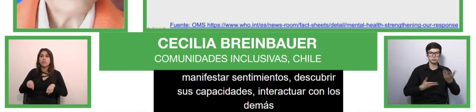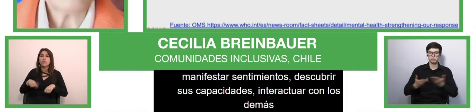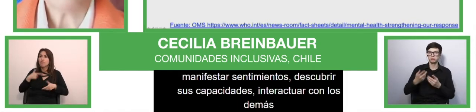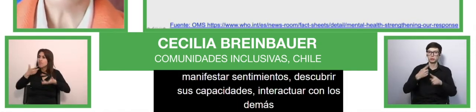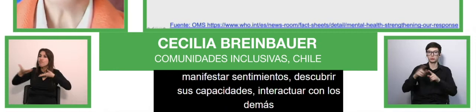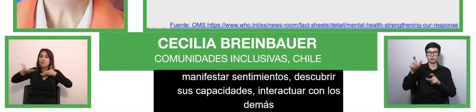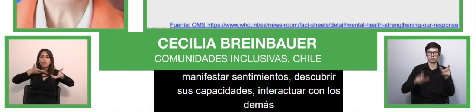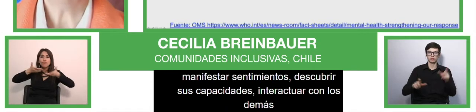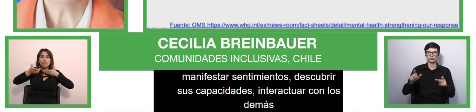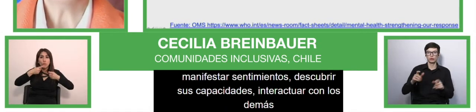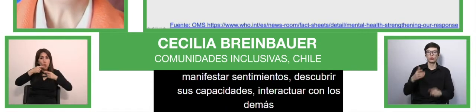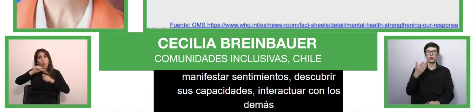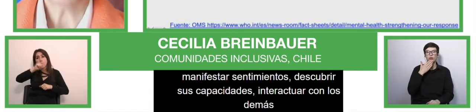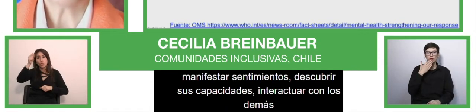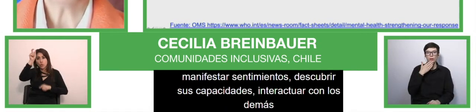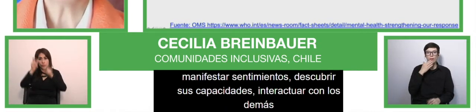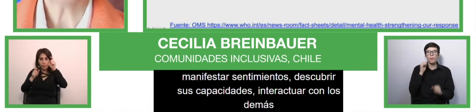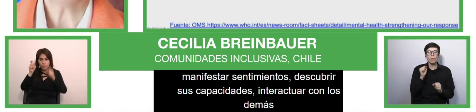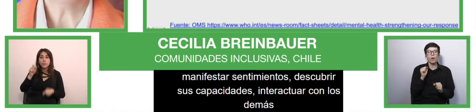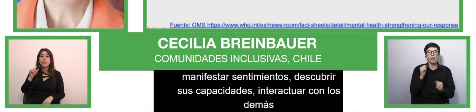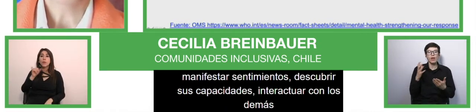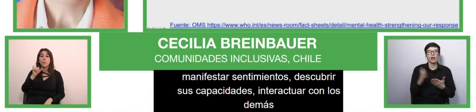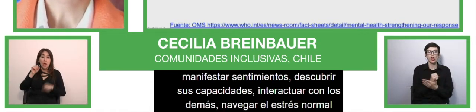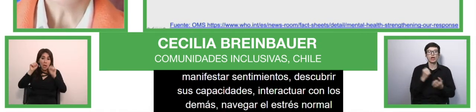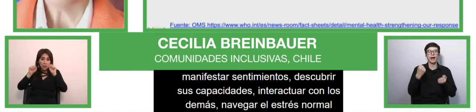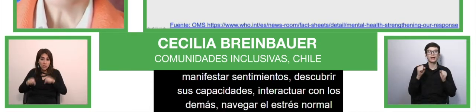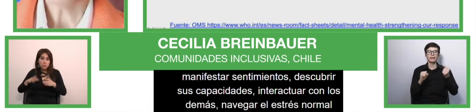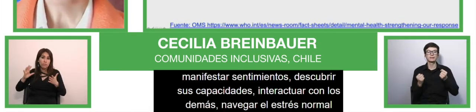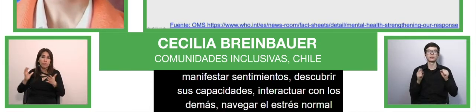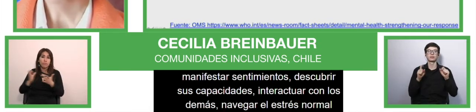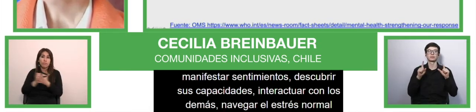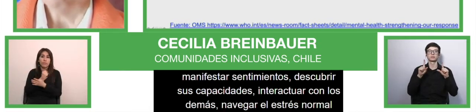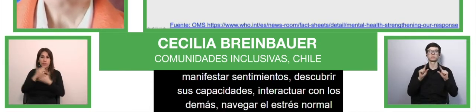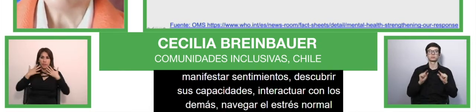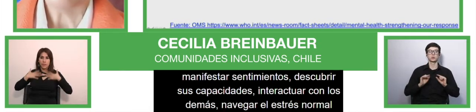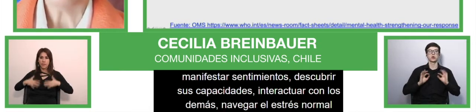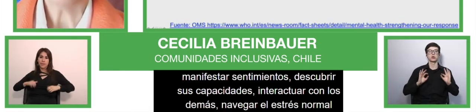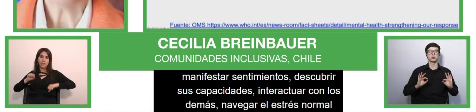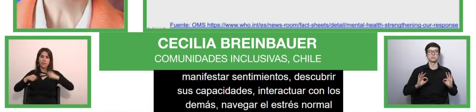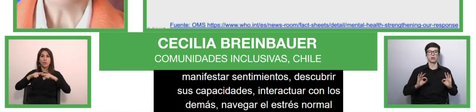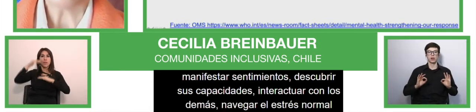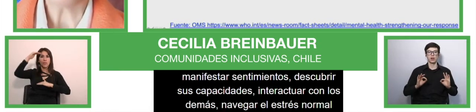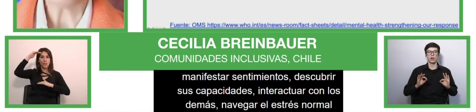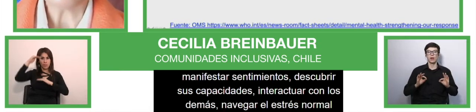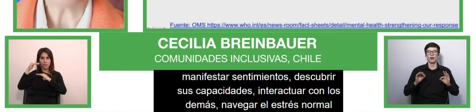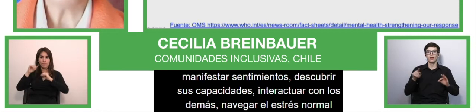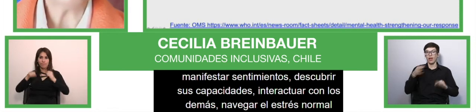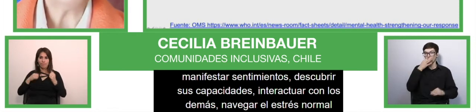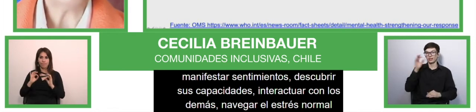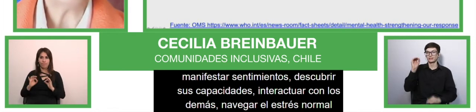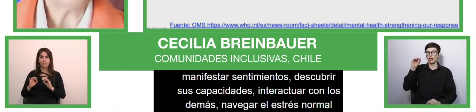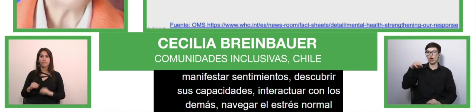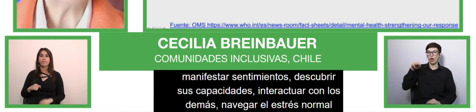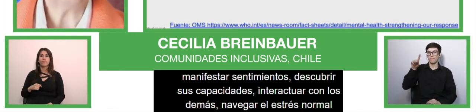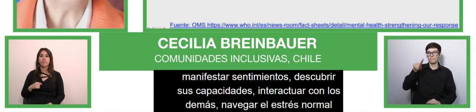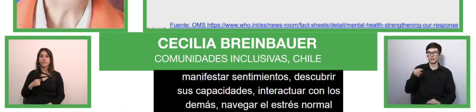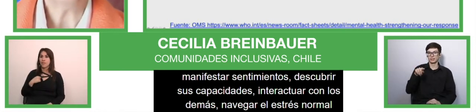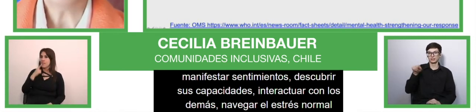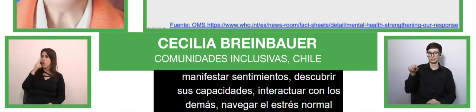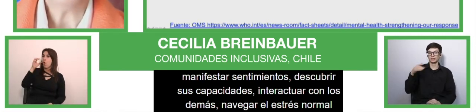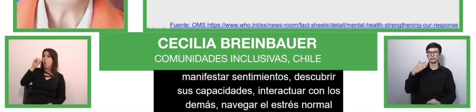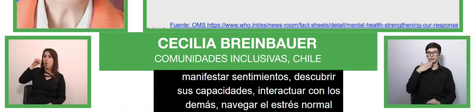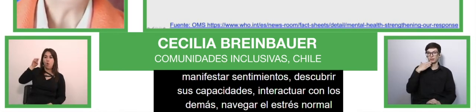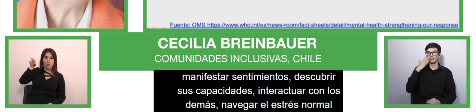dice la página web de la organización mundial de la salud tengan que actualizarla navegar